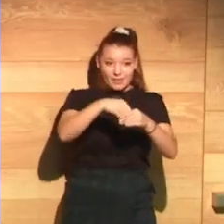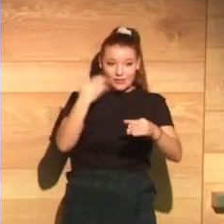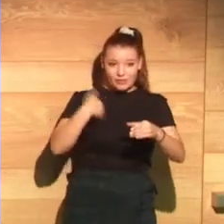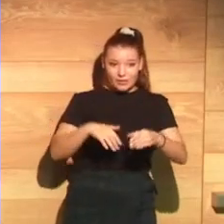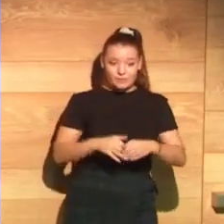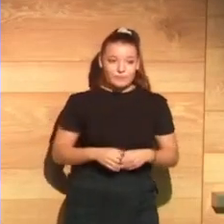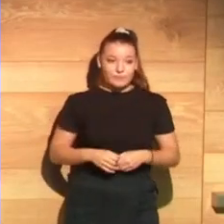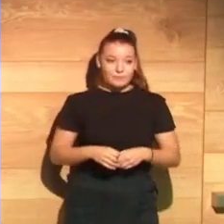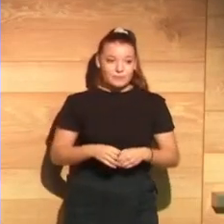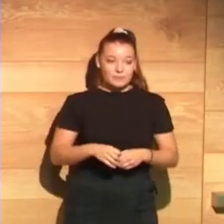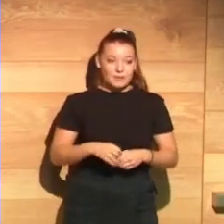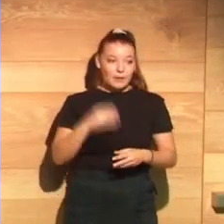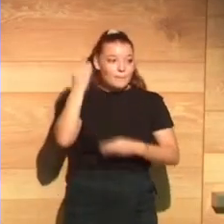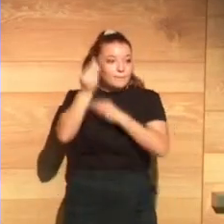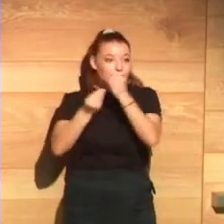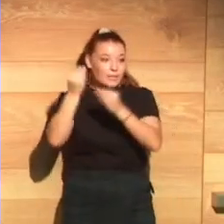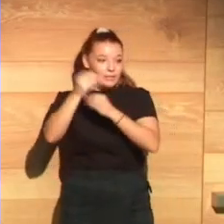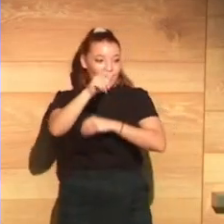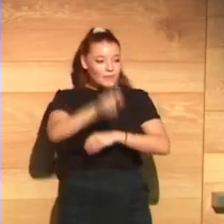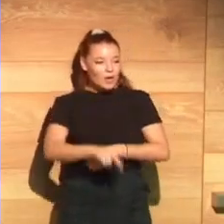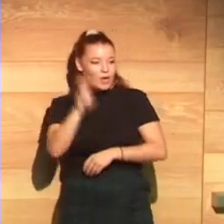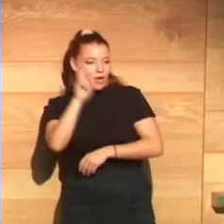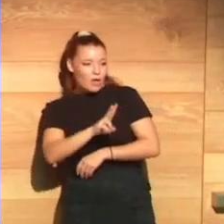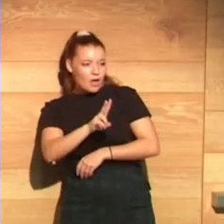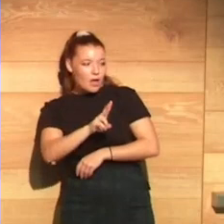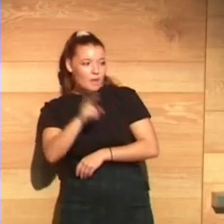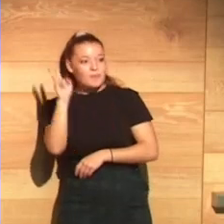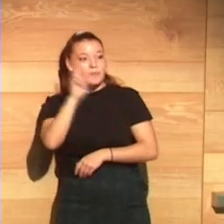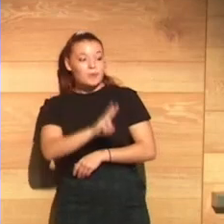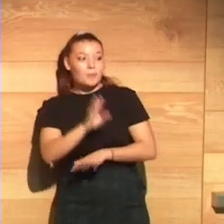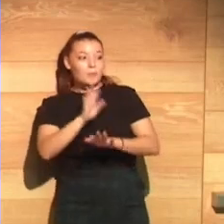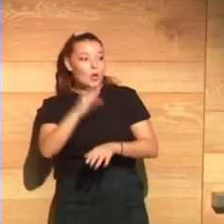película. Quizás a lo mejor eso era lo que el espectador veía sin saber que lo estaba viendo.